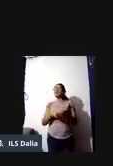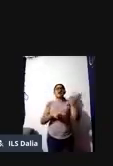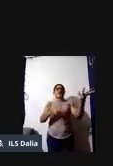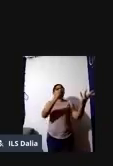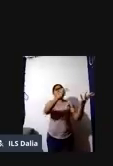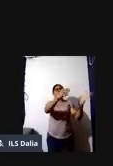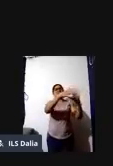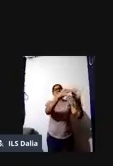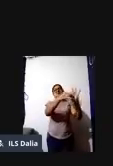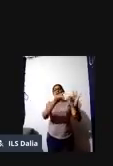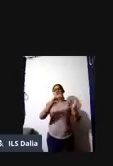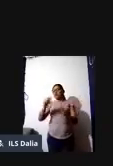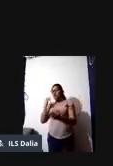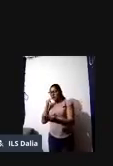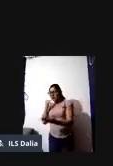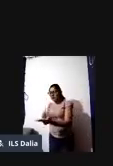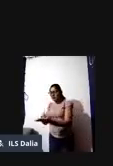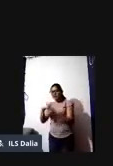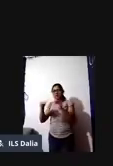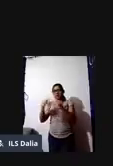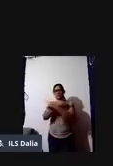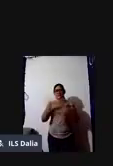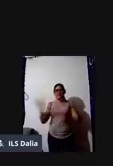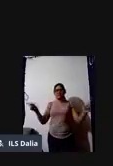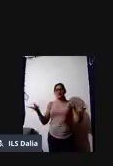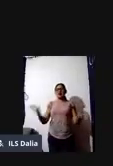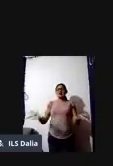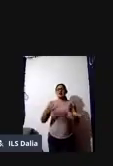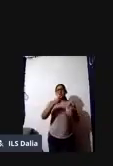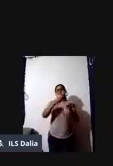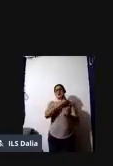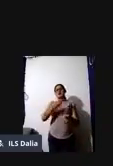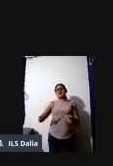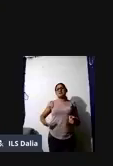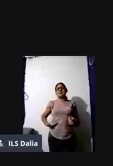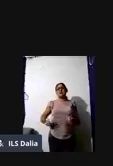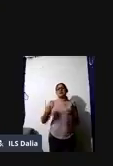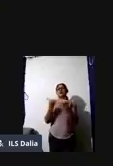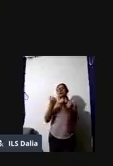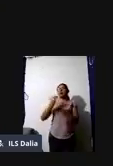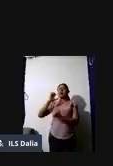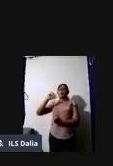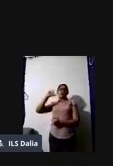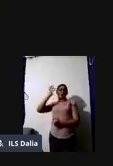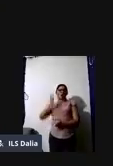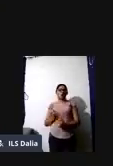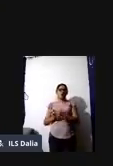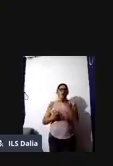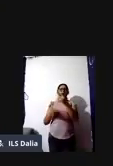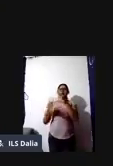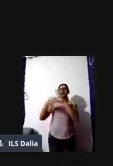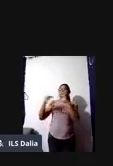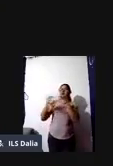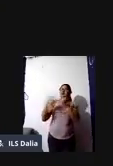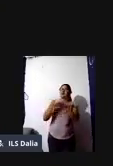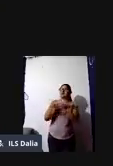y en las redes otra. Y el presidente dice una y Sheinbaum dice otra y entonces ya no puedo.